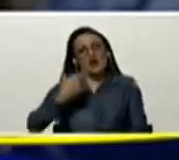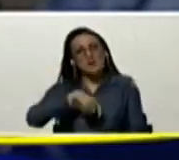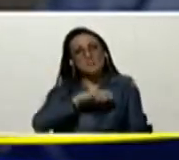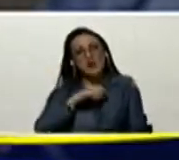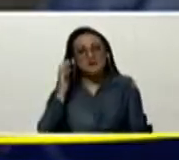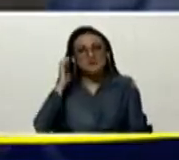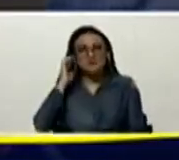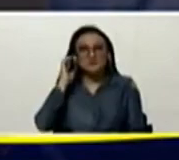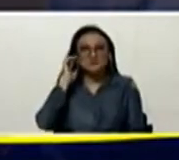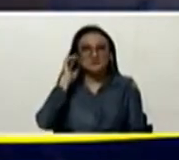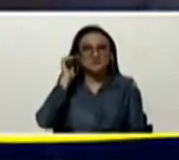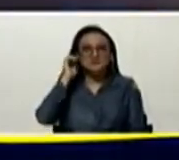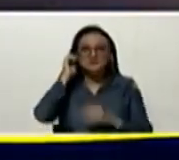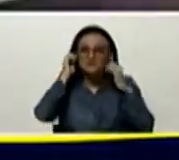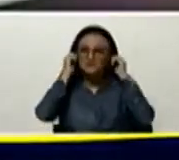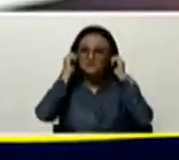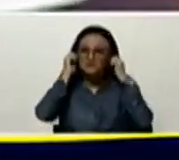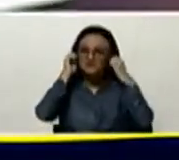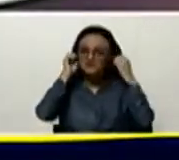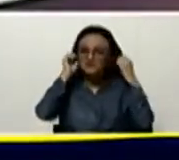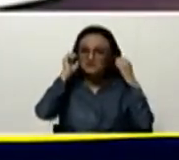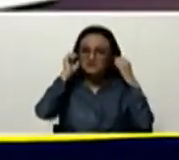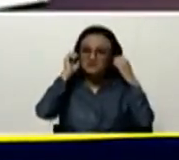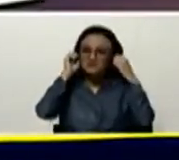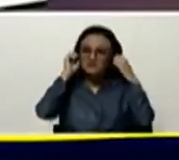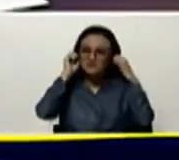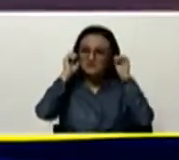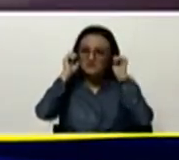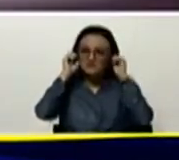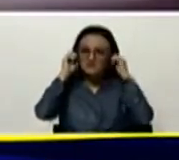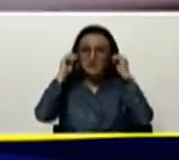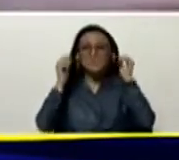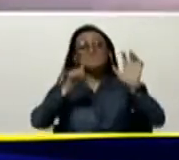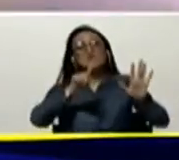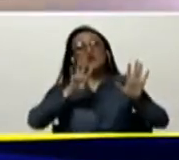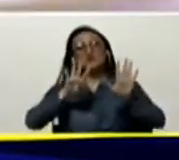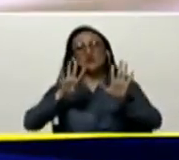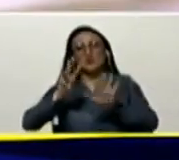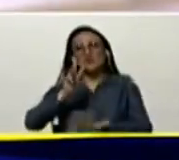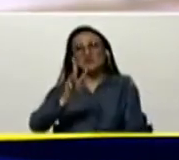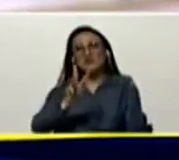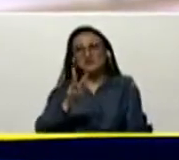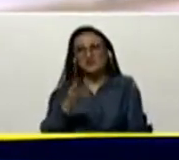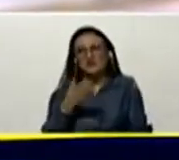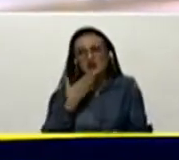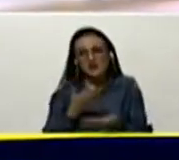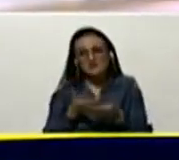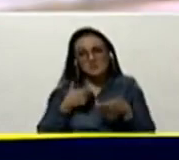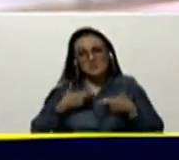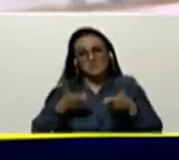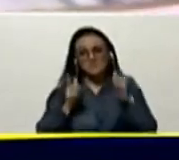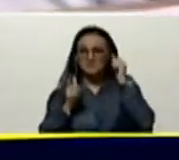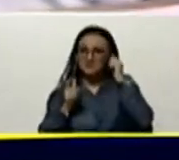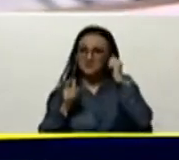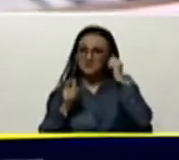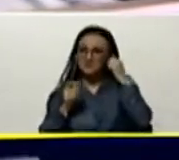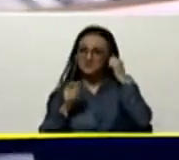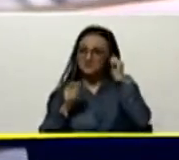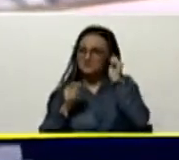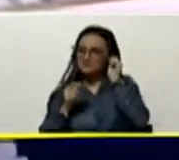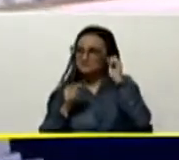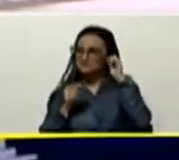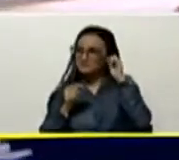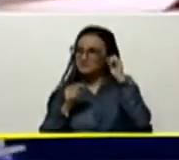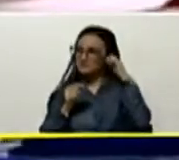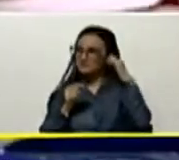en 1993. Así que yo diría, ya para terminar, agradeciendo que usted me ha permitido esto, presidente, que yo